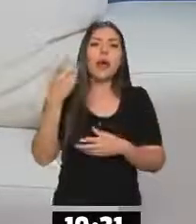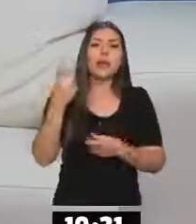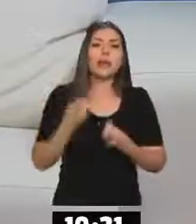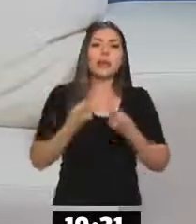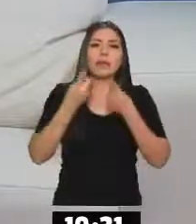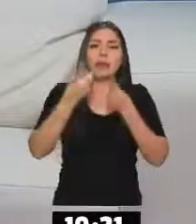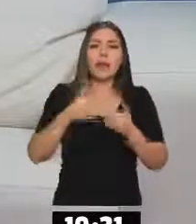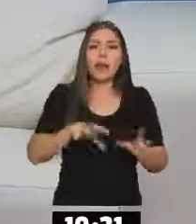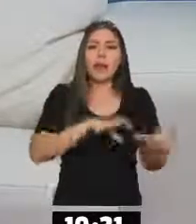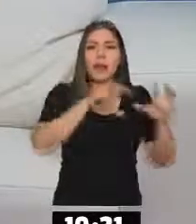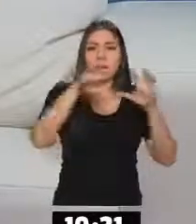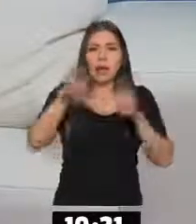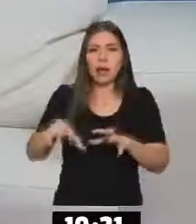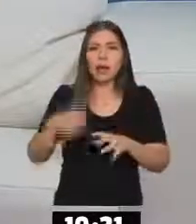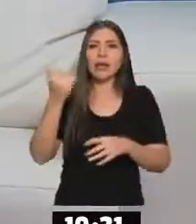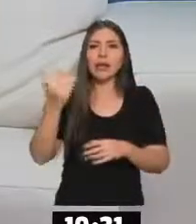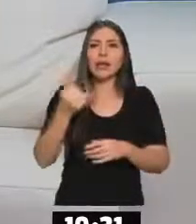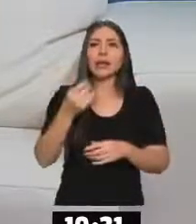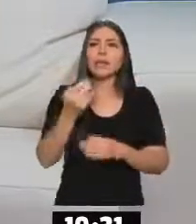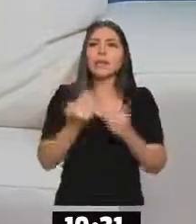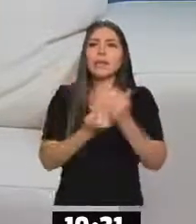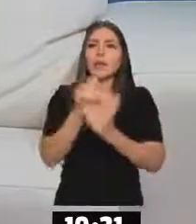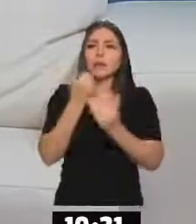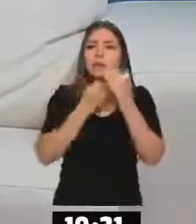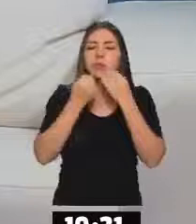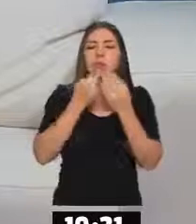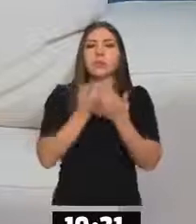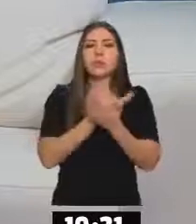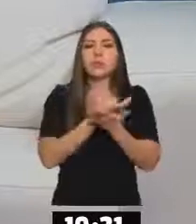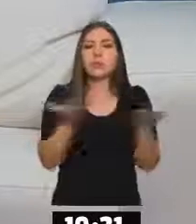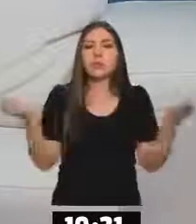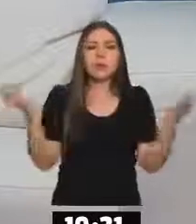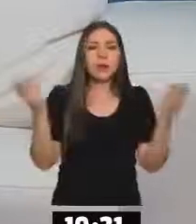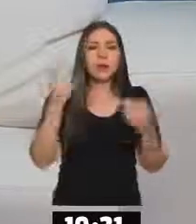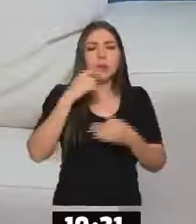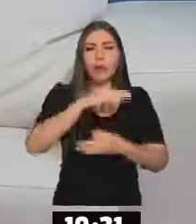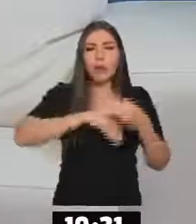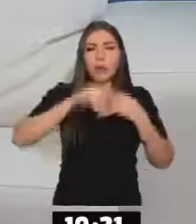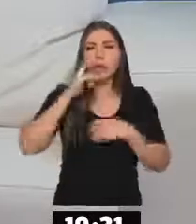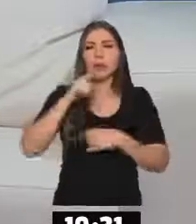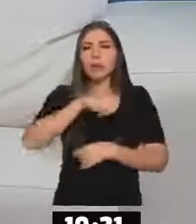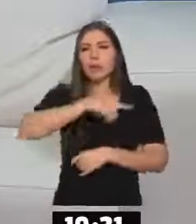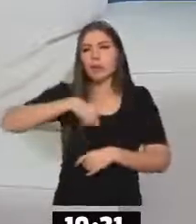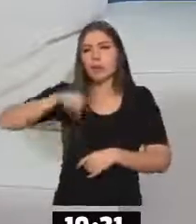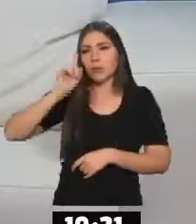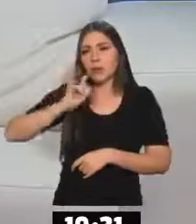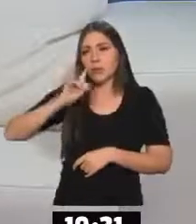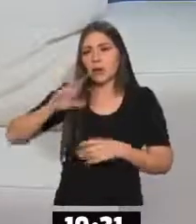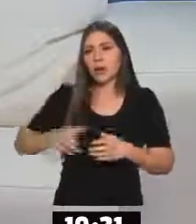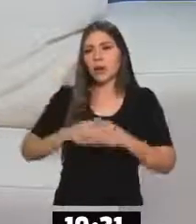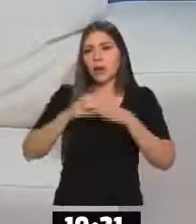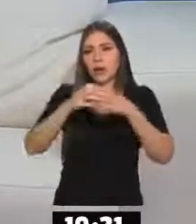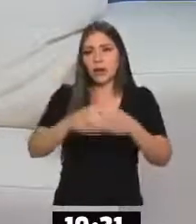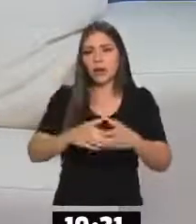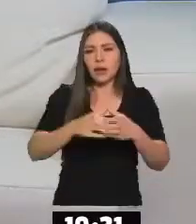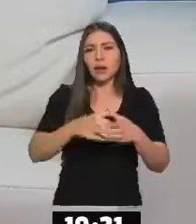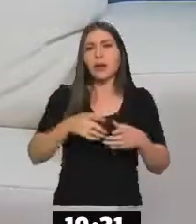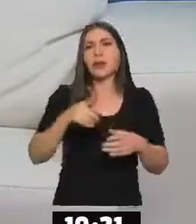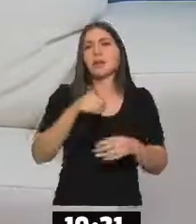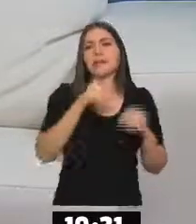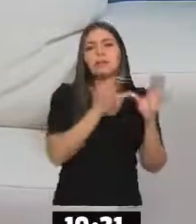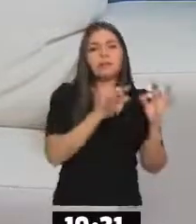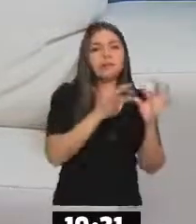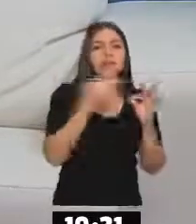y Mujeres Inquebrantables llega con todo el equipo de ponentes y pues toda la logística, que es también por parte de